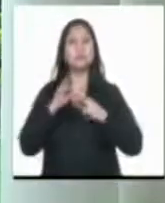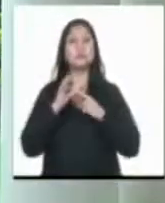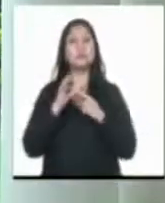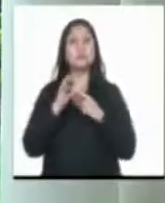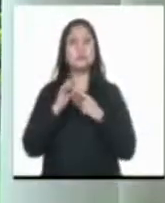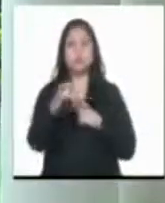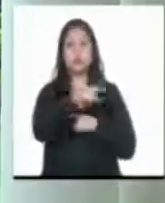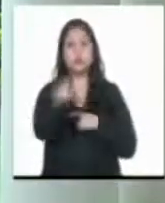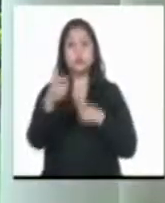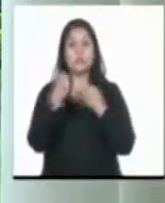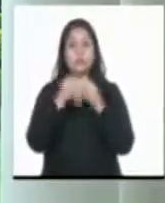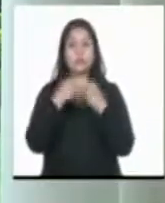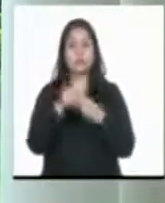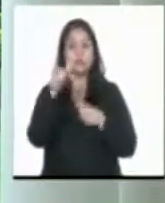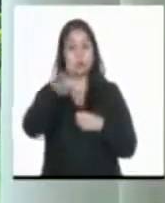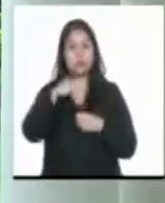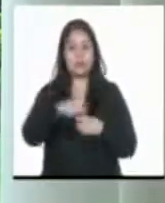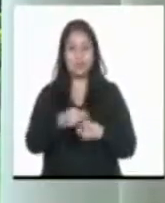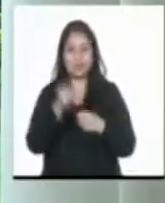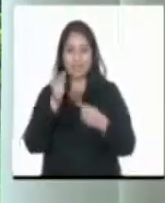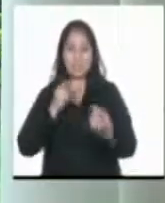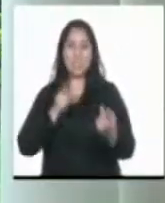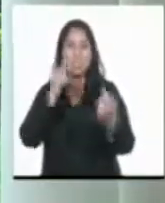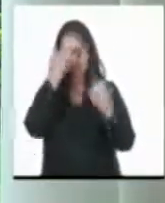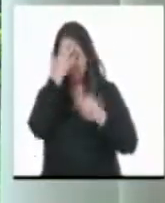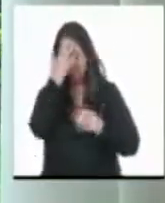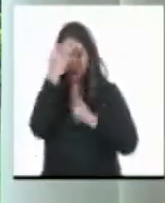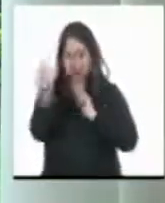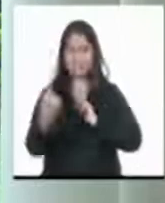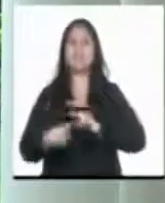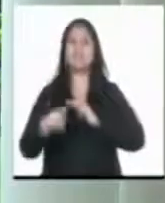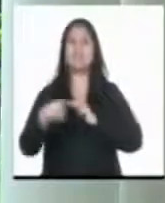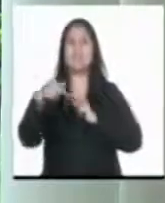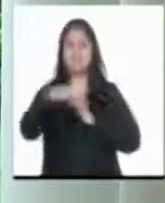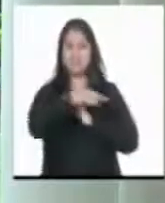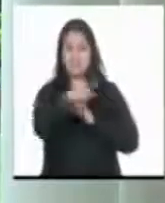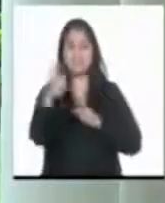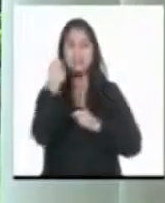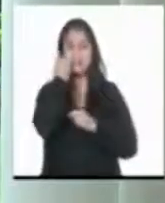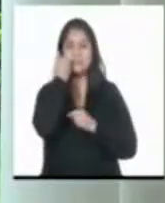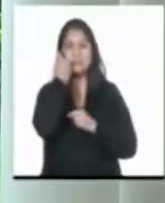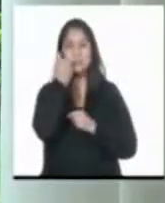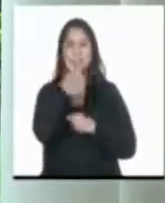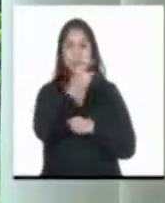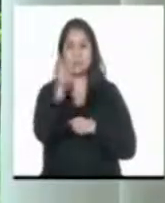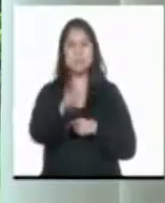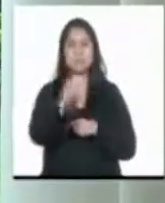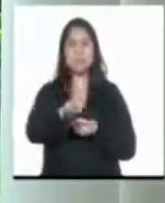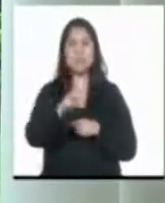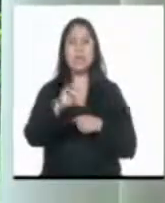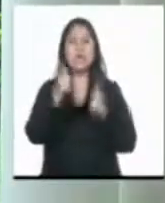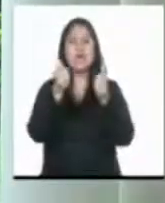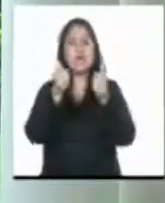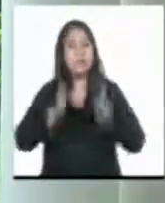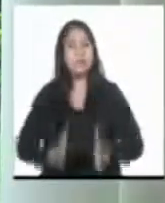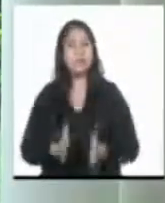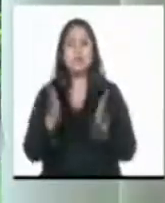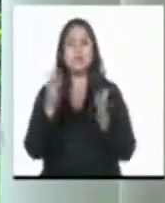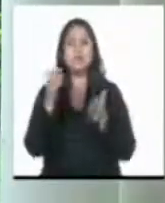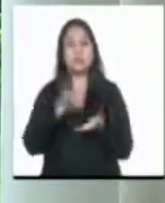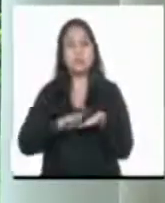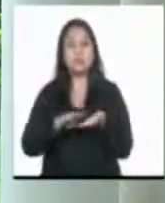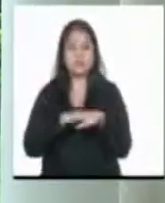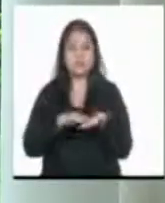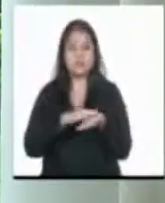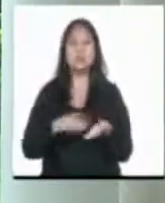hacer. Enfrentar esta enfermedad se requiere de ustedes, estudiantes de medicina, personal médico,